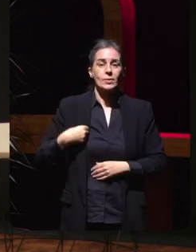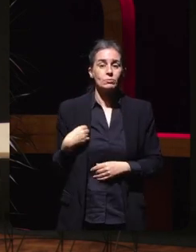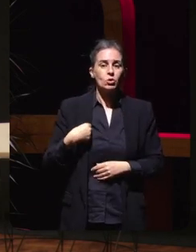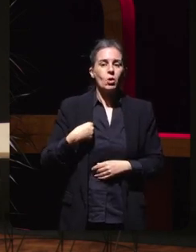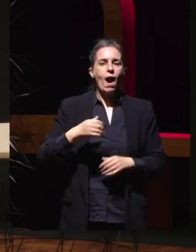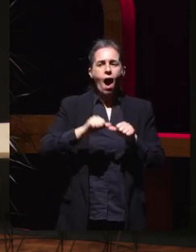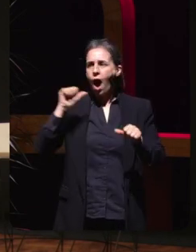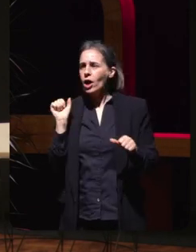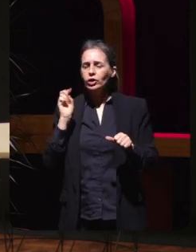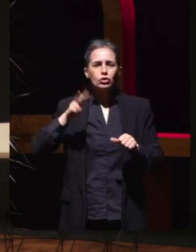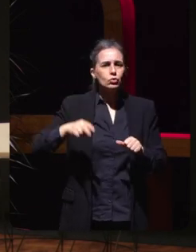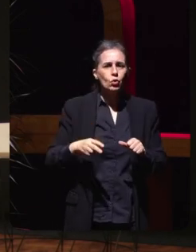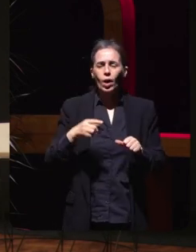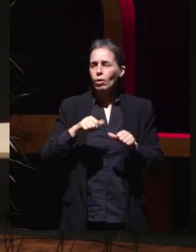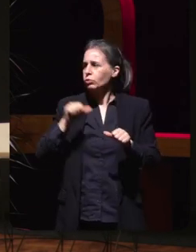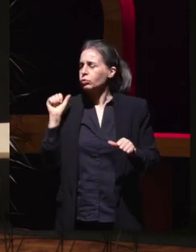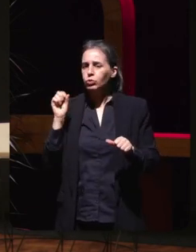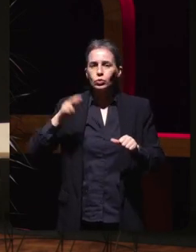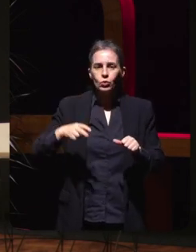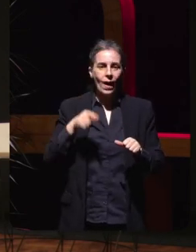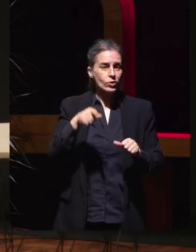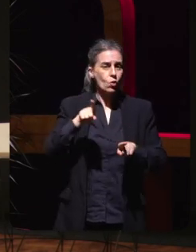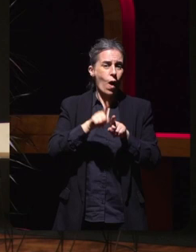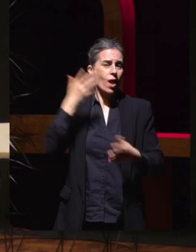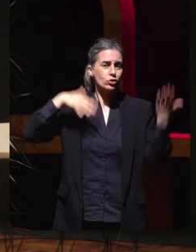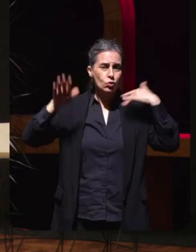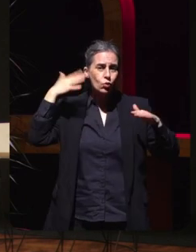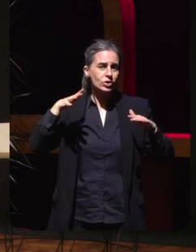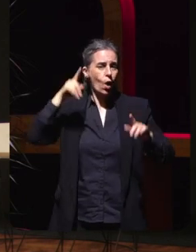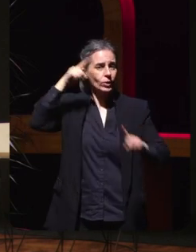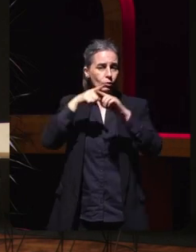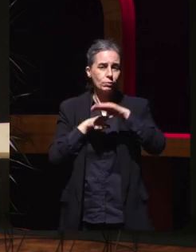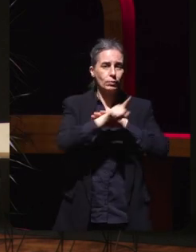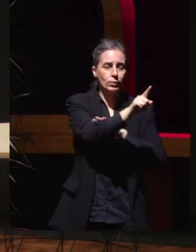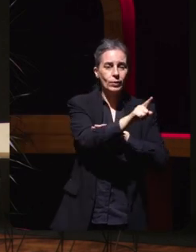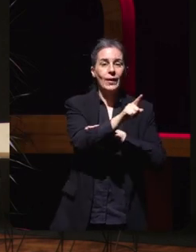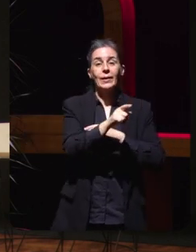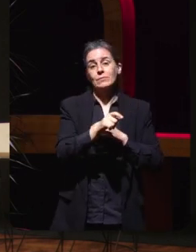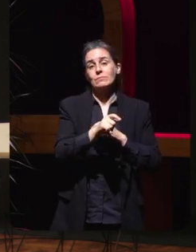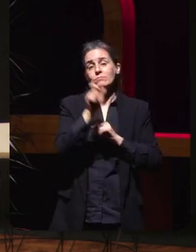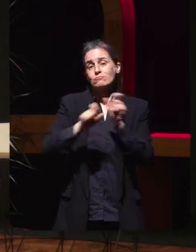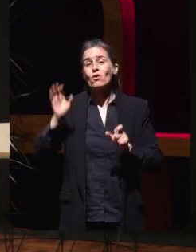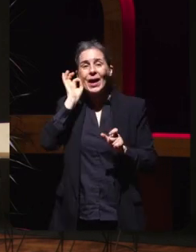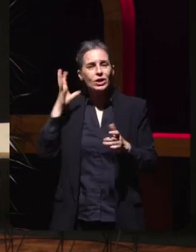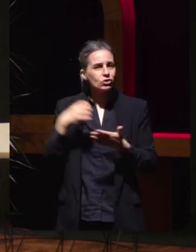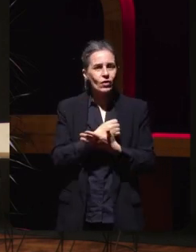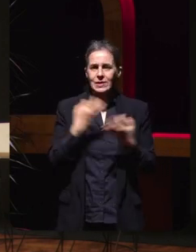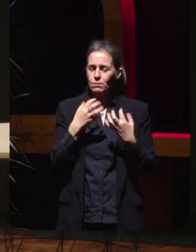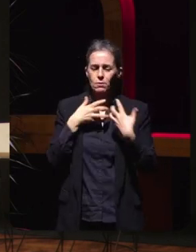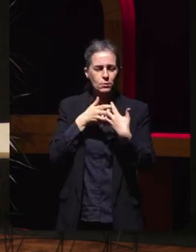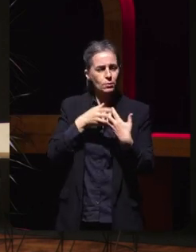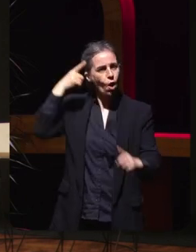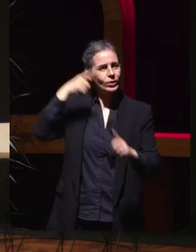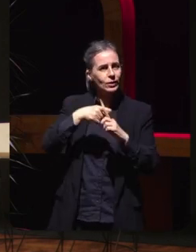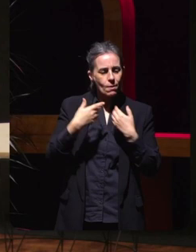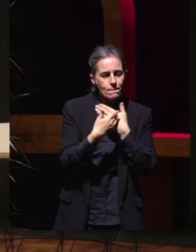que con más cruel tenacidad cierra el paso infinitas cosas excelentes ellas a pesar de todo logran un día u otro abrirse camino y después de